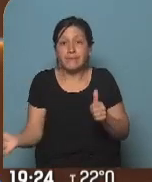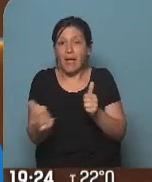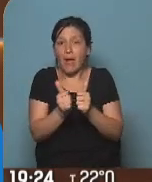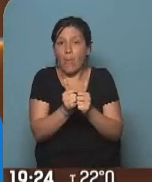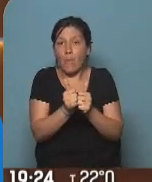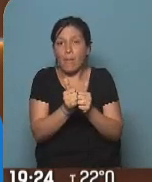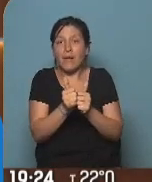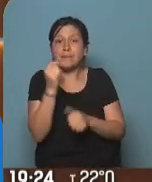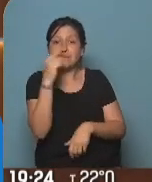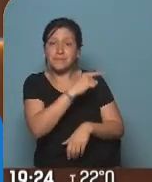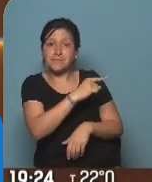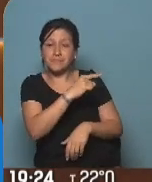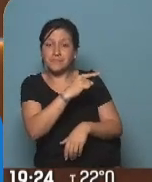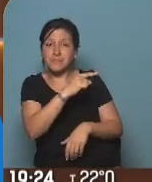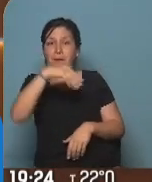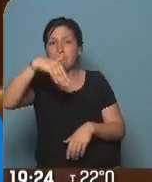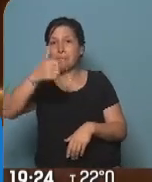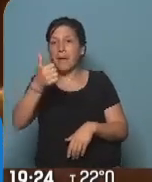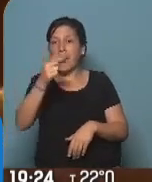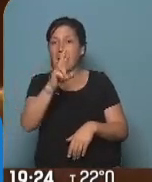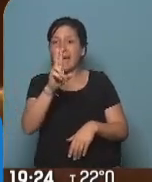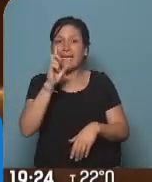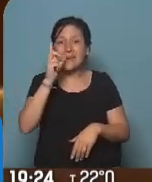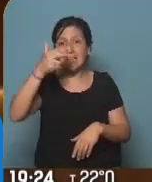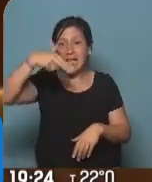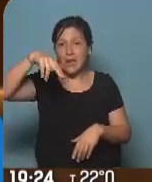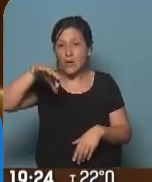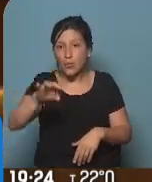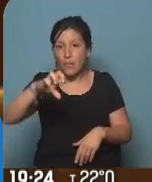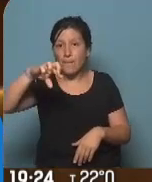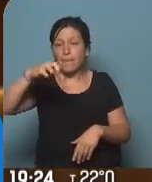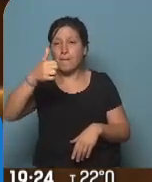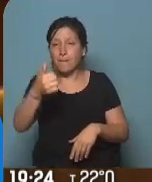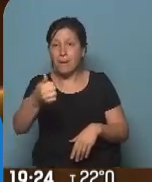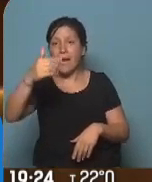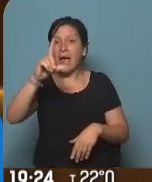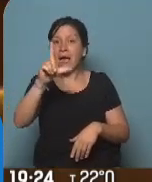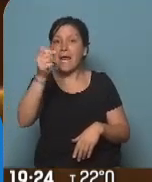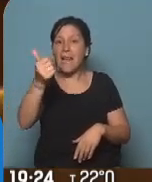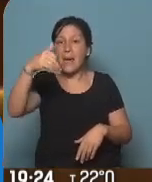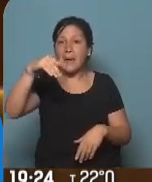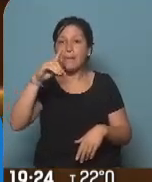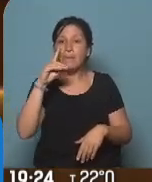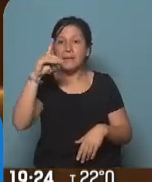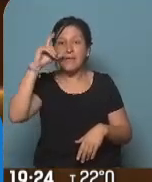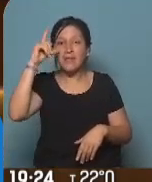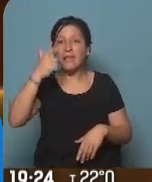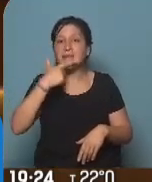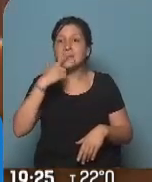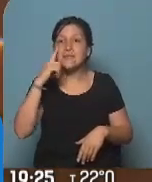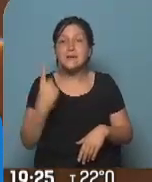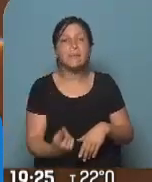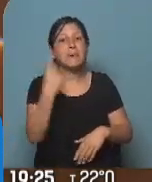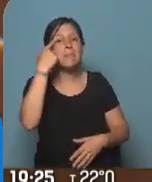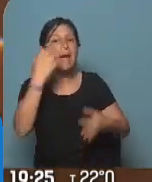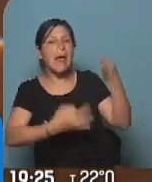el doctor Mariano Palamidesi, que es investigador y experto en educación. Doctor, bienvenido. Muchas gracias por la invitación. Primer